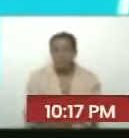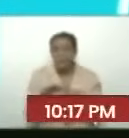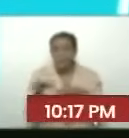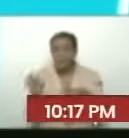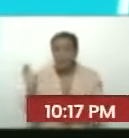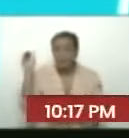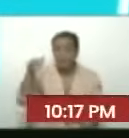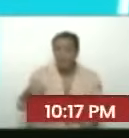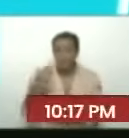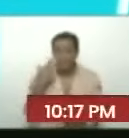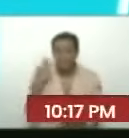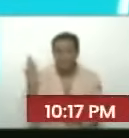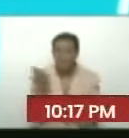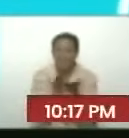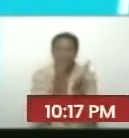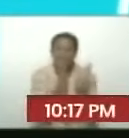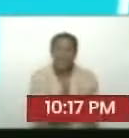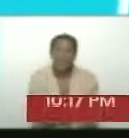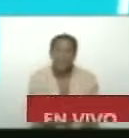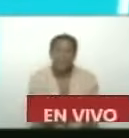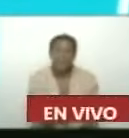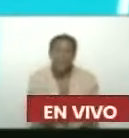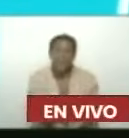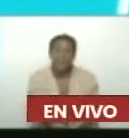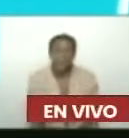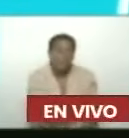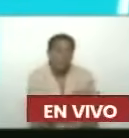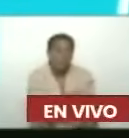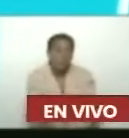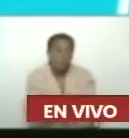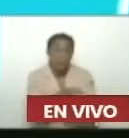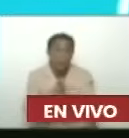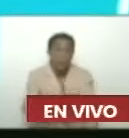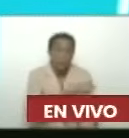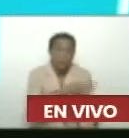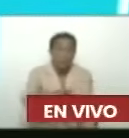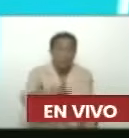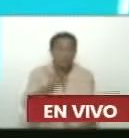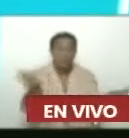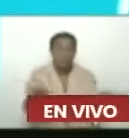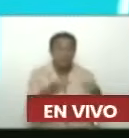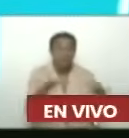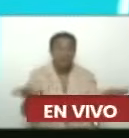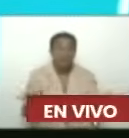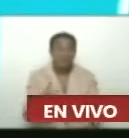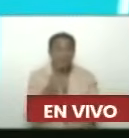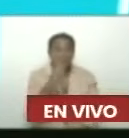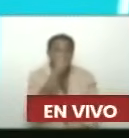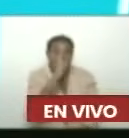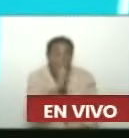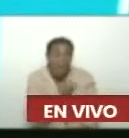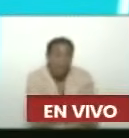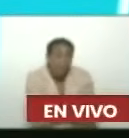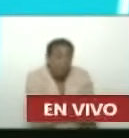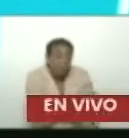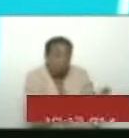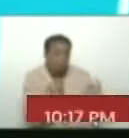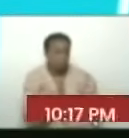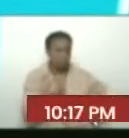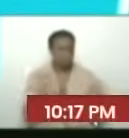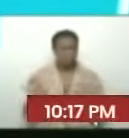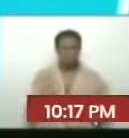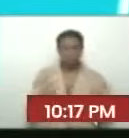municipio Girardot. Es estudiante del Conservatorio de Música. Desde el primer año de edad